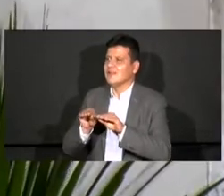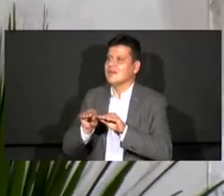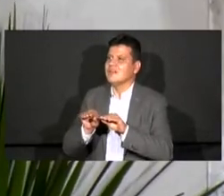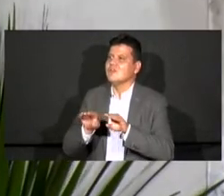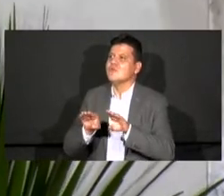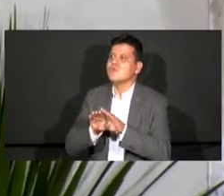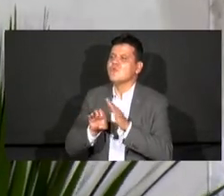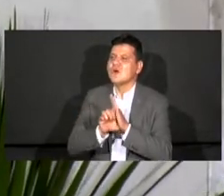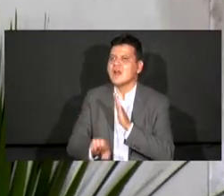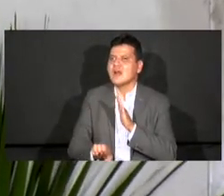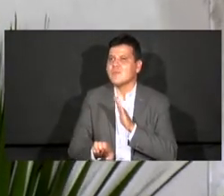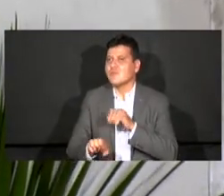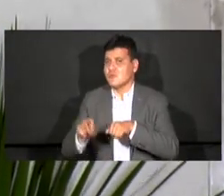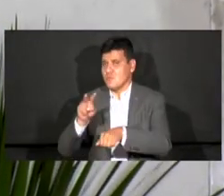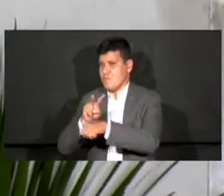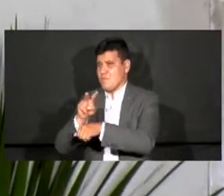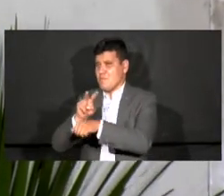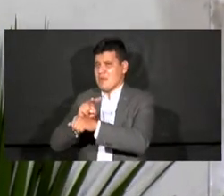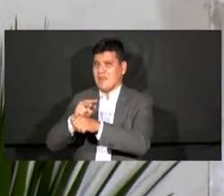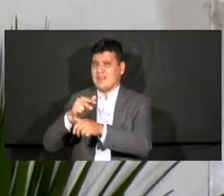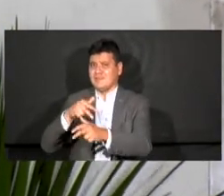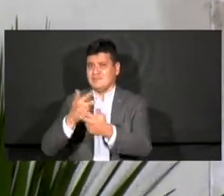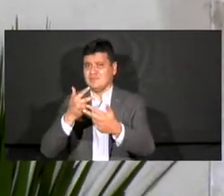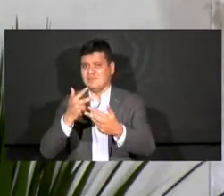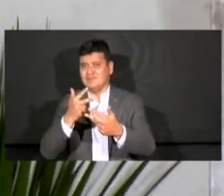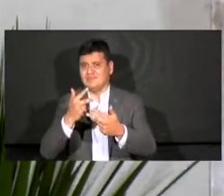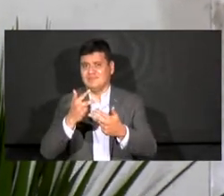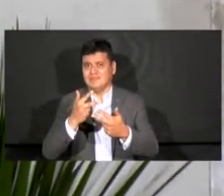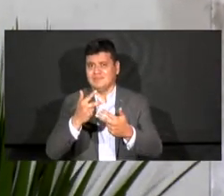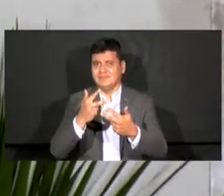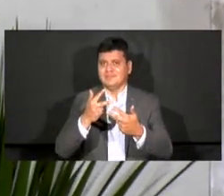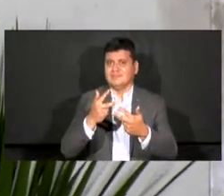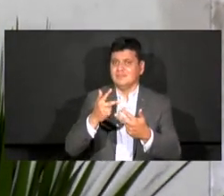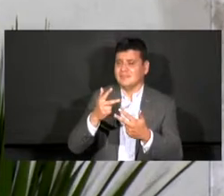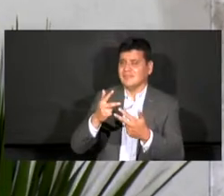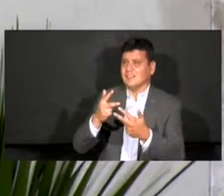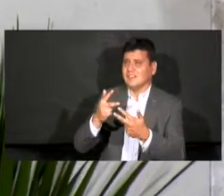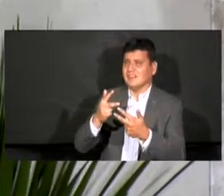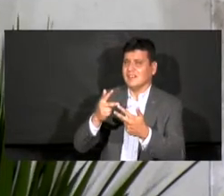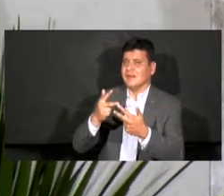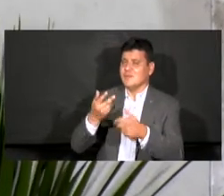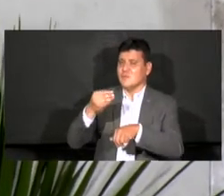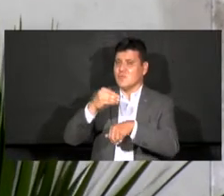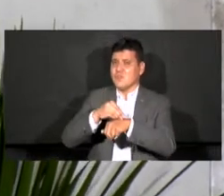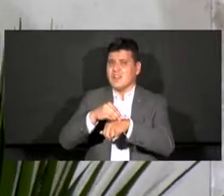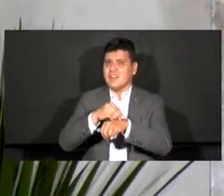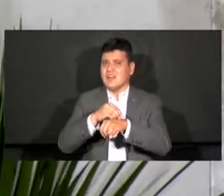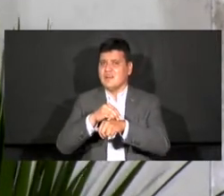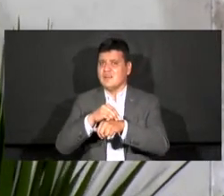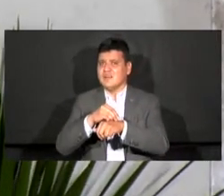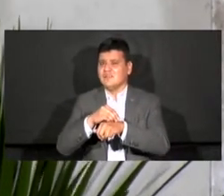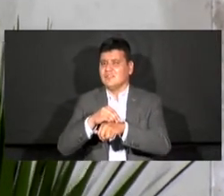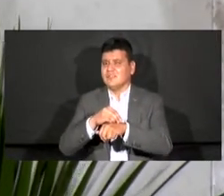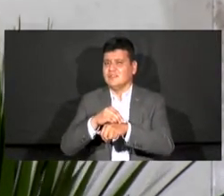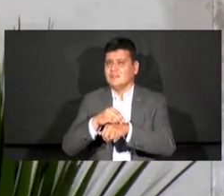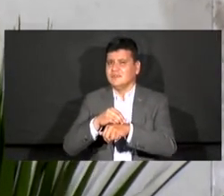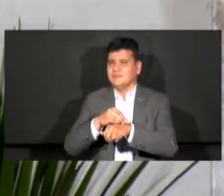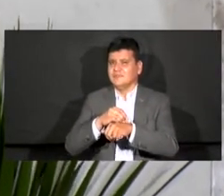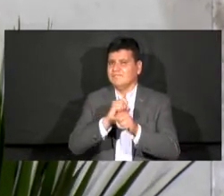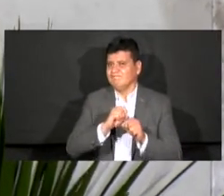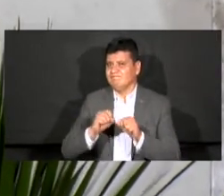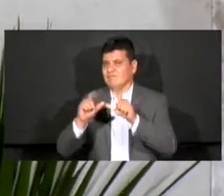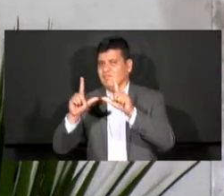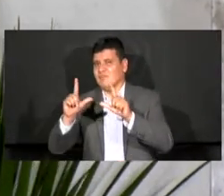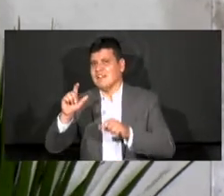e inteligencia que ustedes conocen digital, la plataforma Centinela Chihuahua. Y aquí quiero enviar un